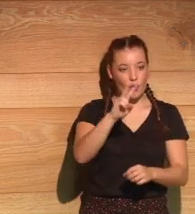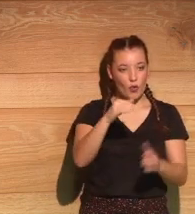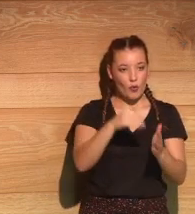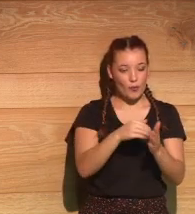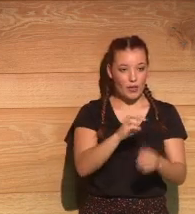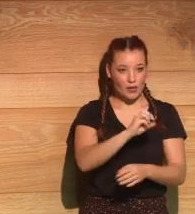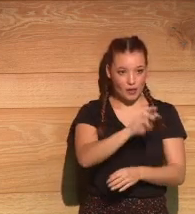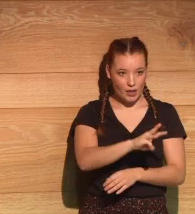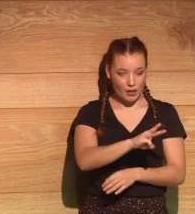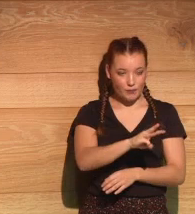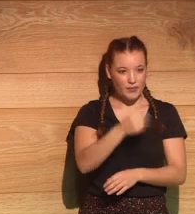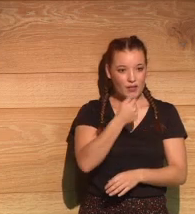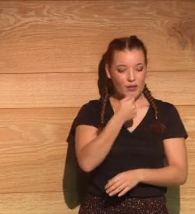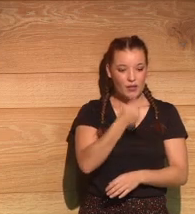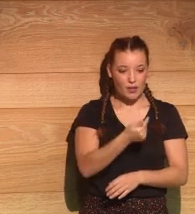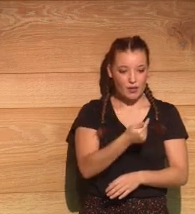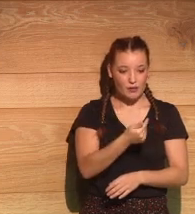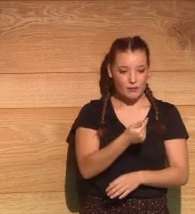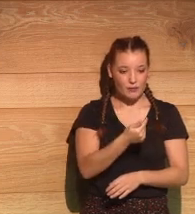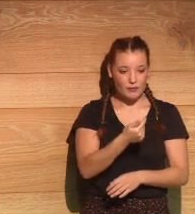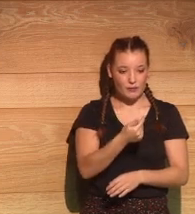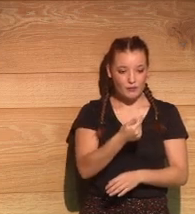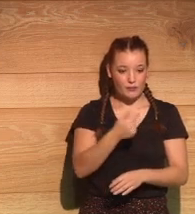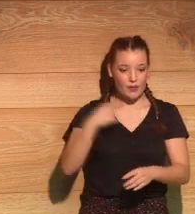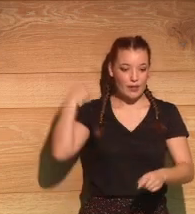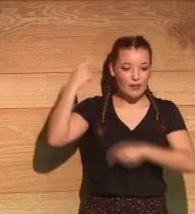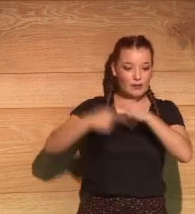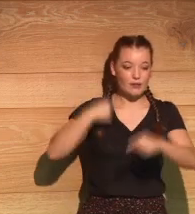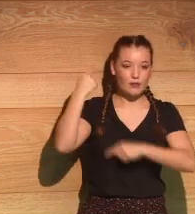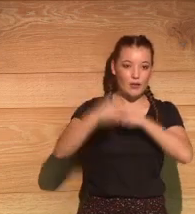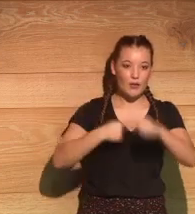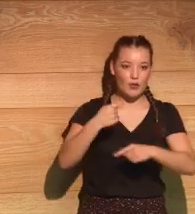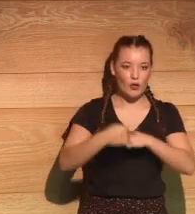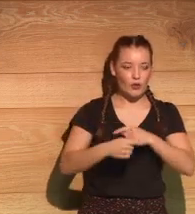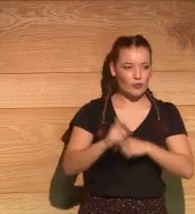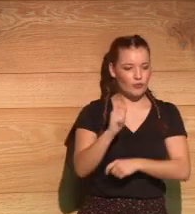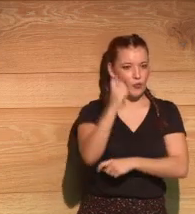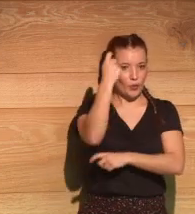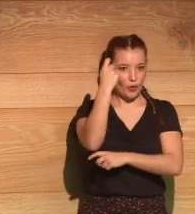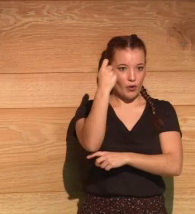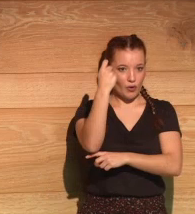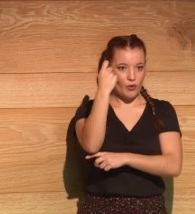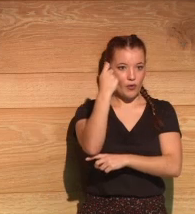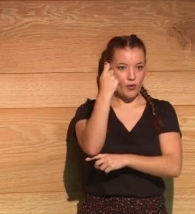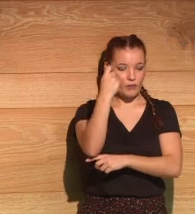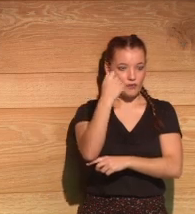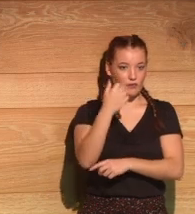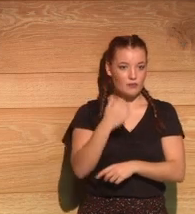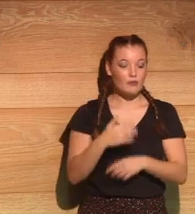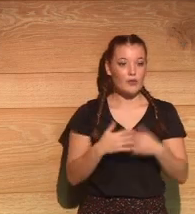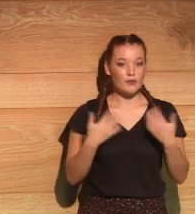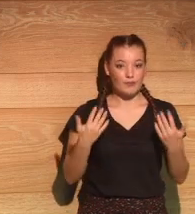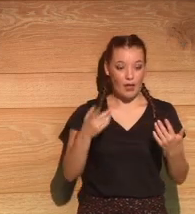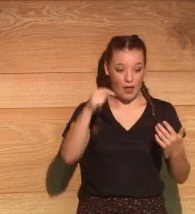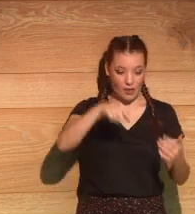de la atención, que es que cada generación lanza, exitosa en términos literarios, lanza algún tipo de sombra sobre la posterior. Y así en